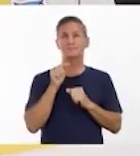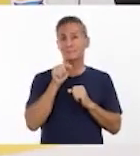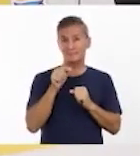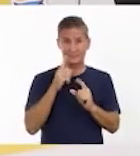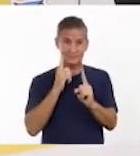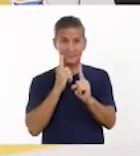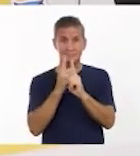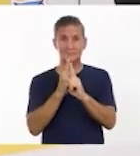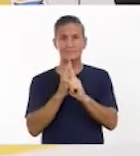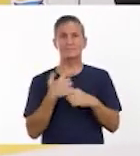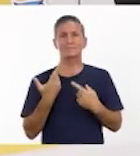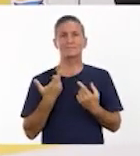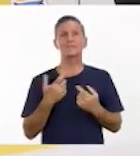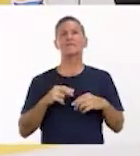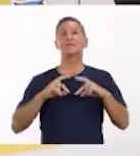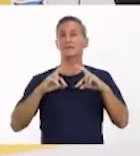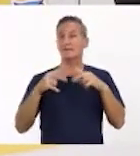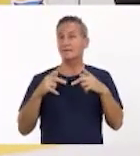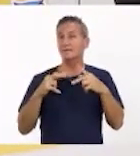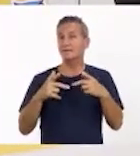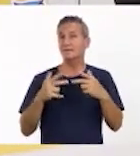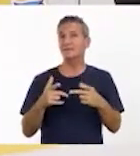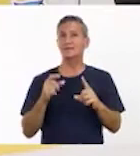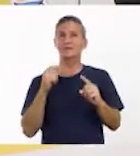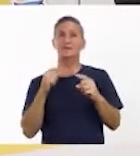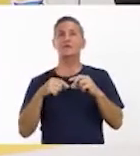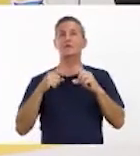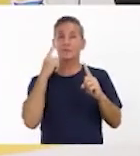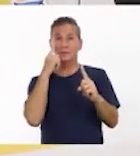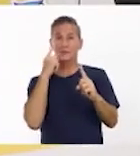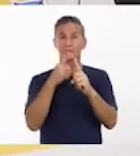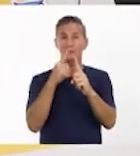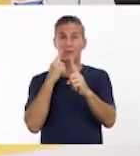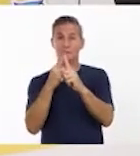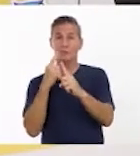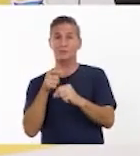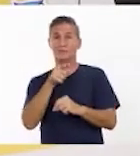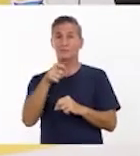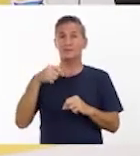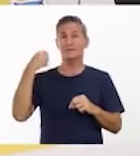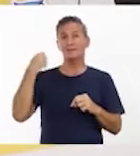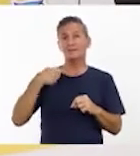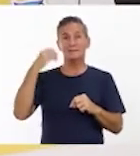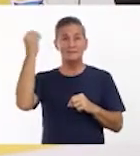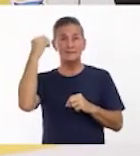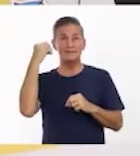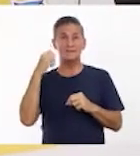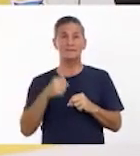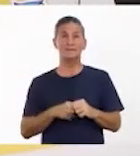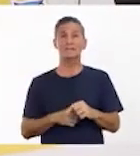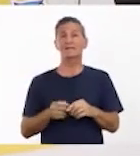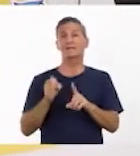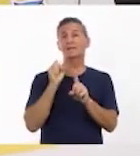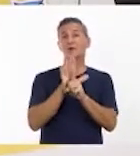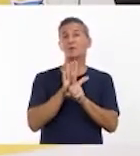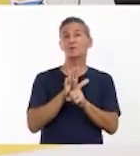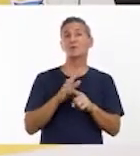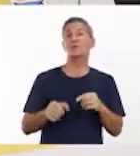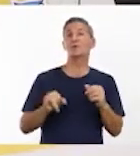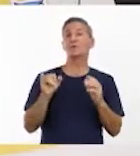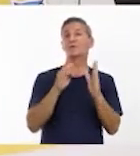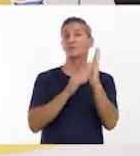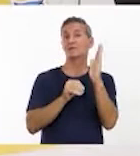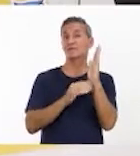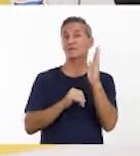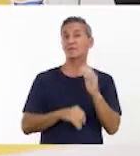específicos. En este encuentro vamos a reiterar los objetivos que deben dominar desde el inicio del